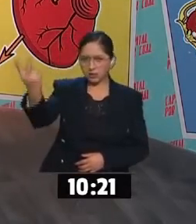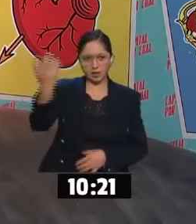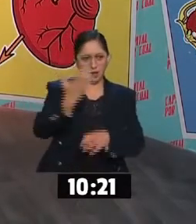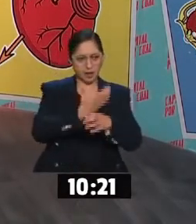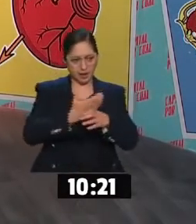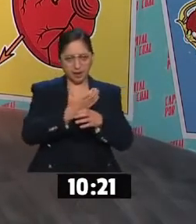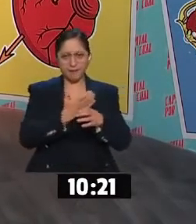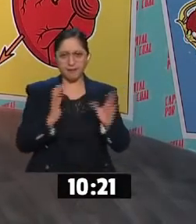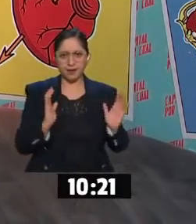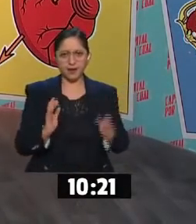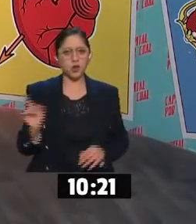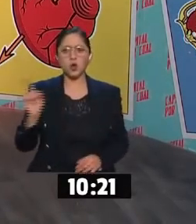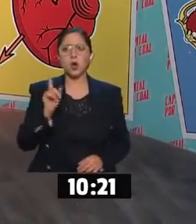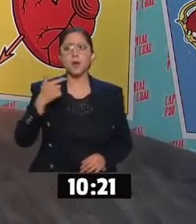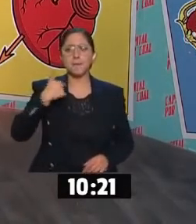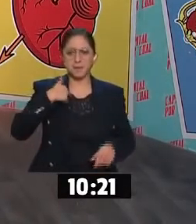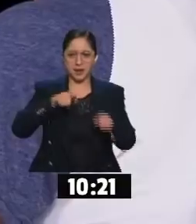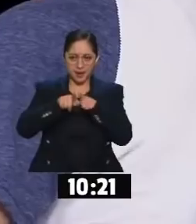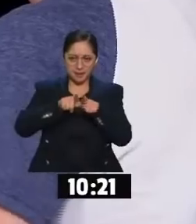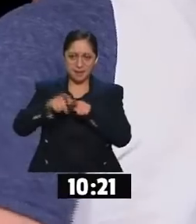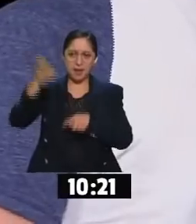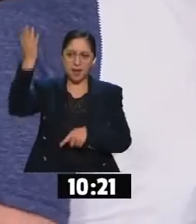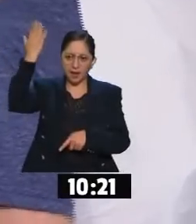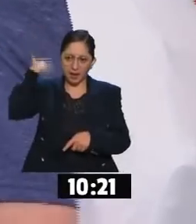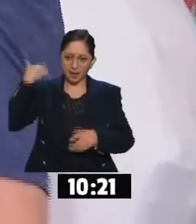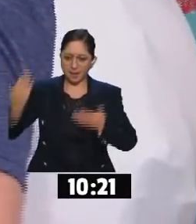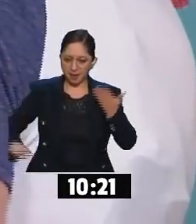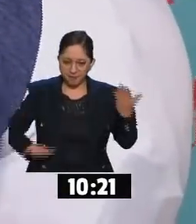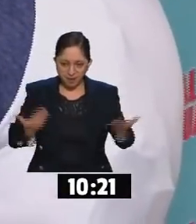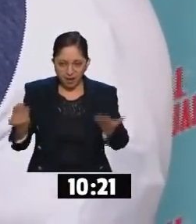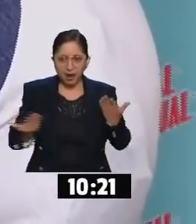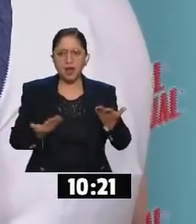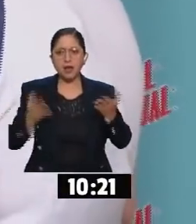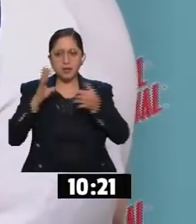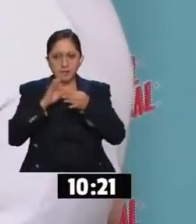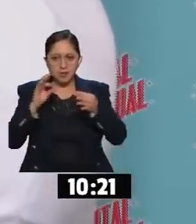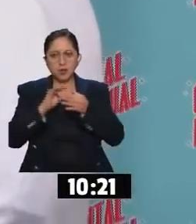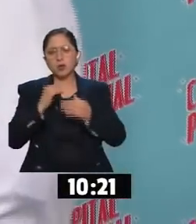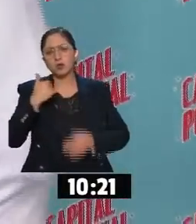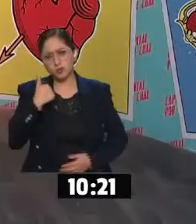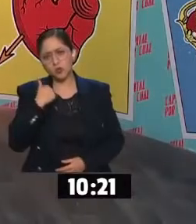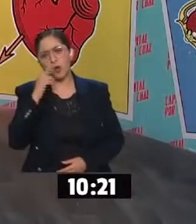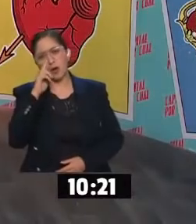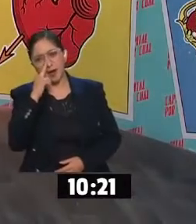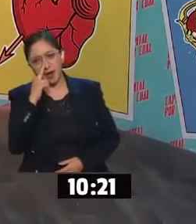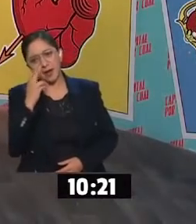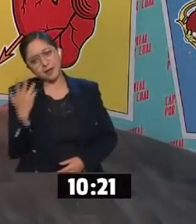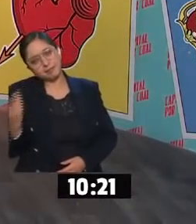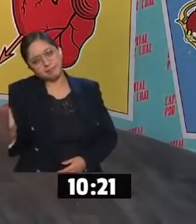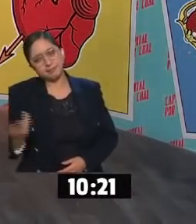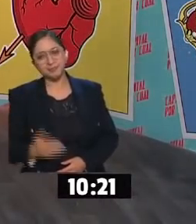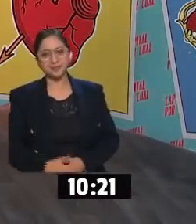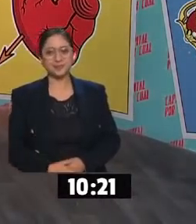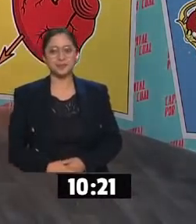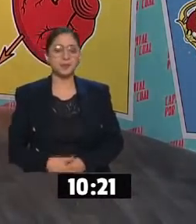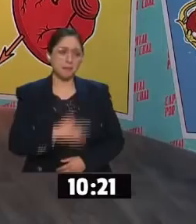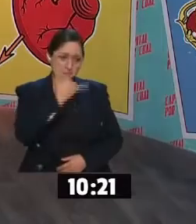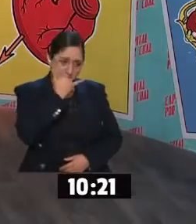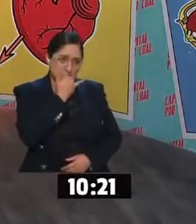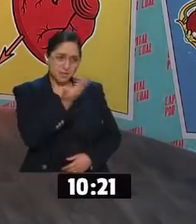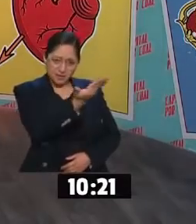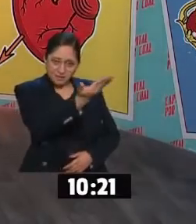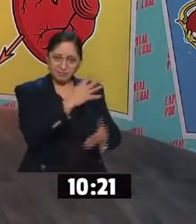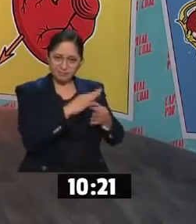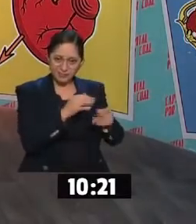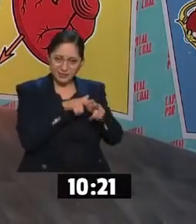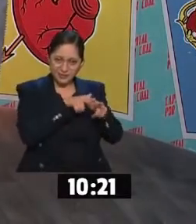gran personalidad del baile flamenco y de la canta. Y yo acá, pues la naca, yo qué te digo. Hay un programa que hacer, Perdón, señora. ¿dónde,